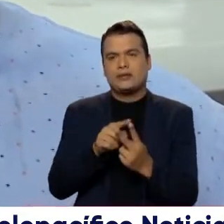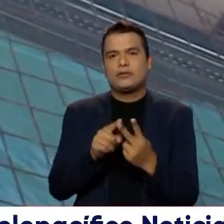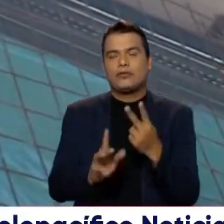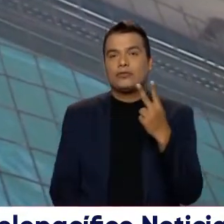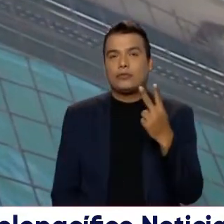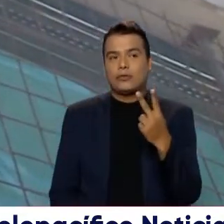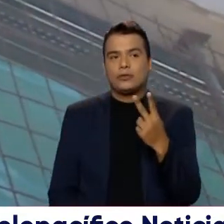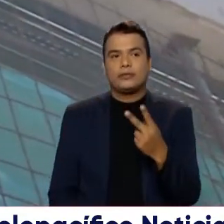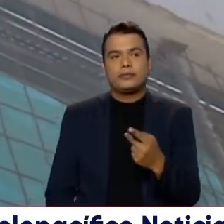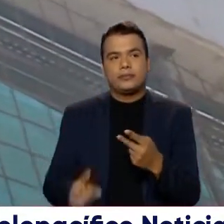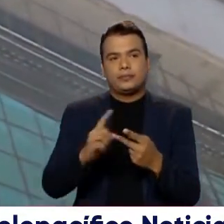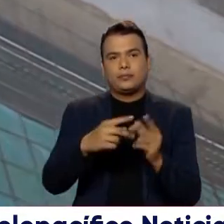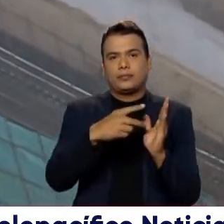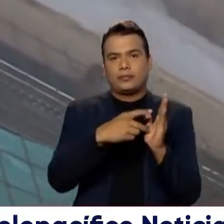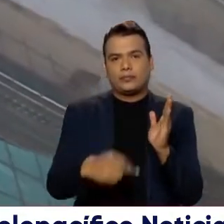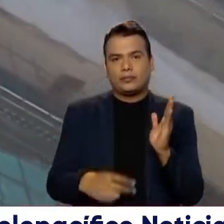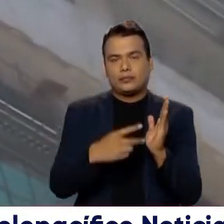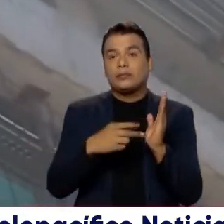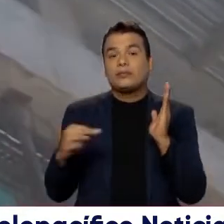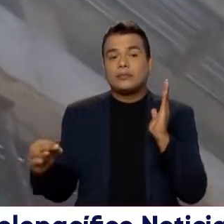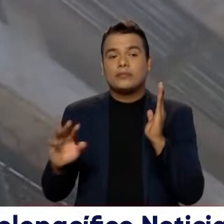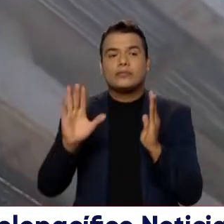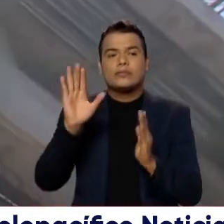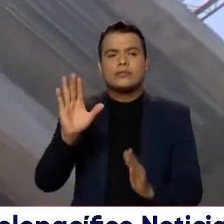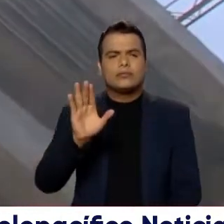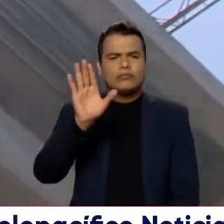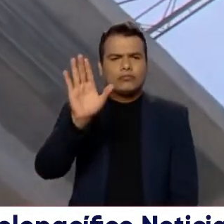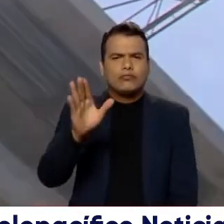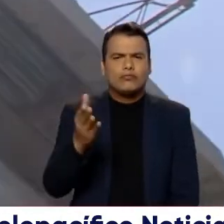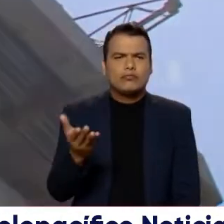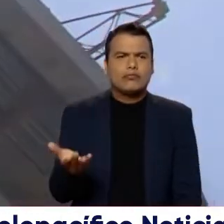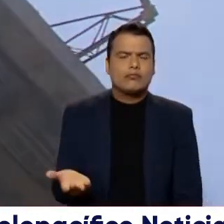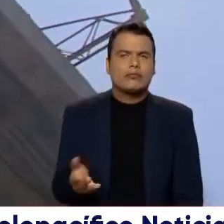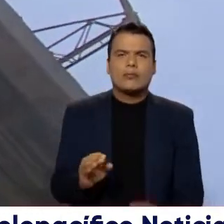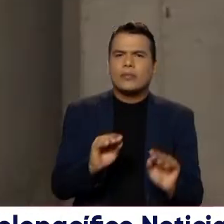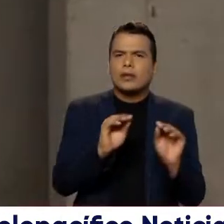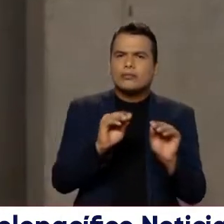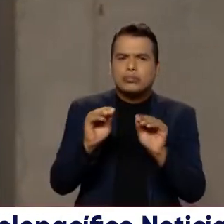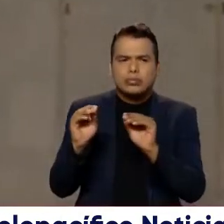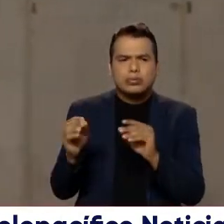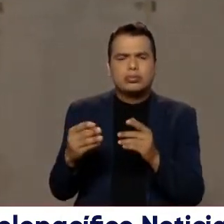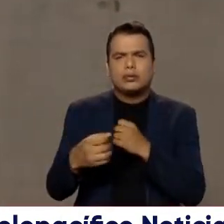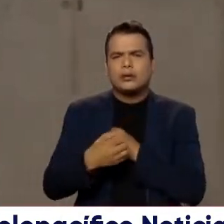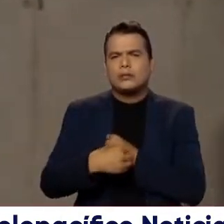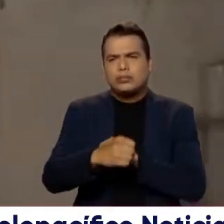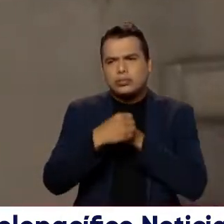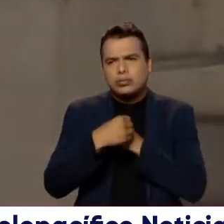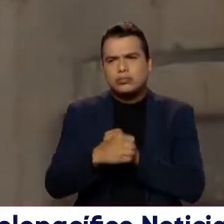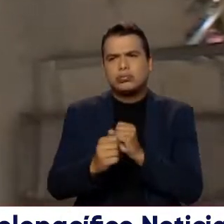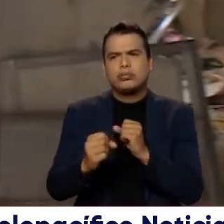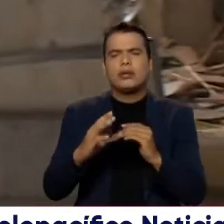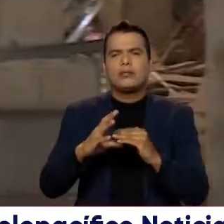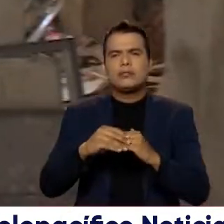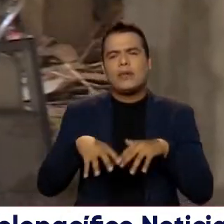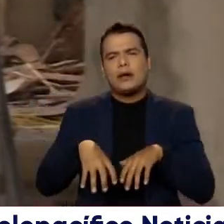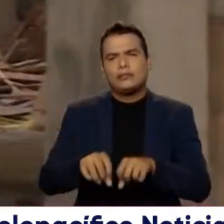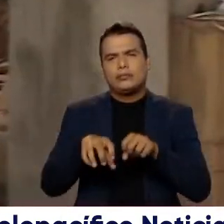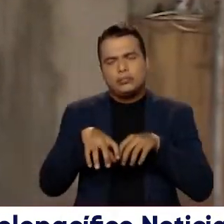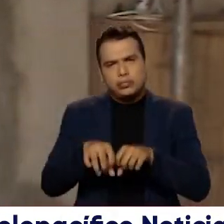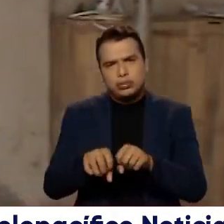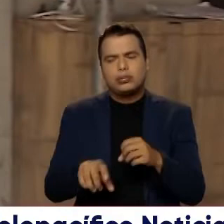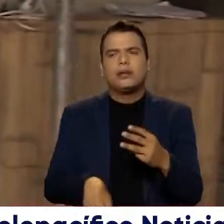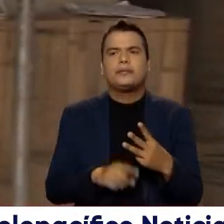modelo técnico y tecnológico, que es dentro del tema de carpintería, panadería,